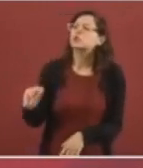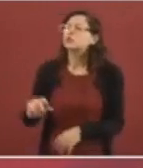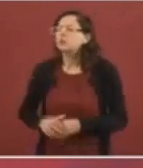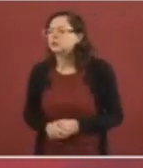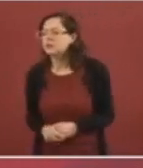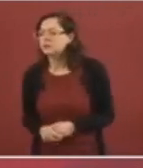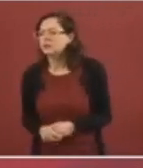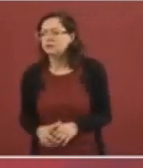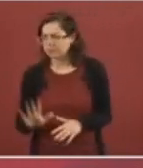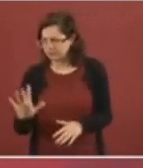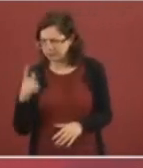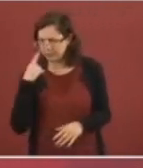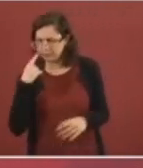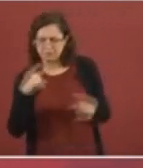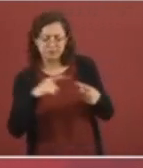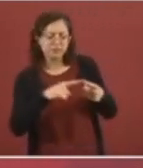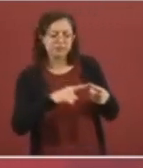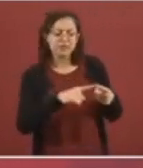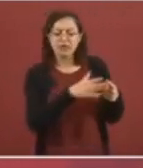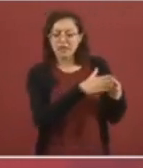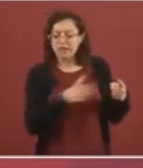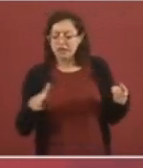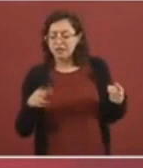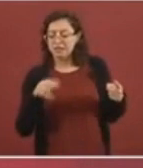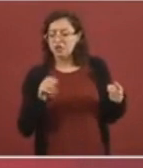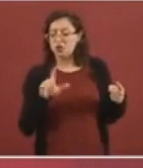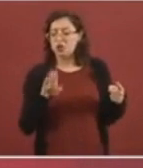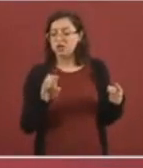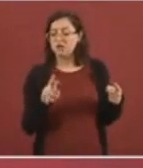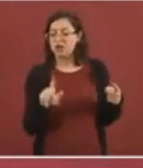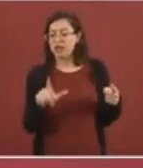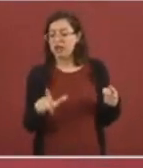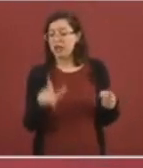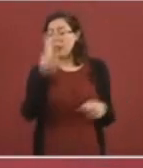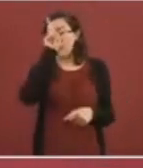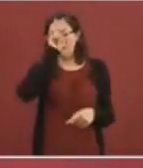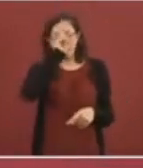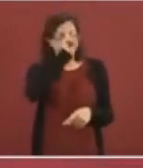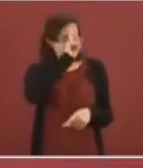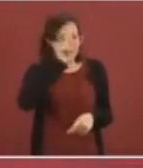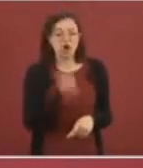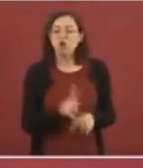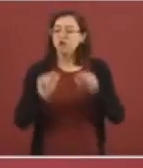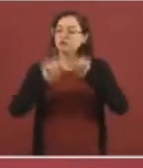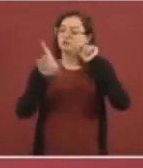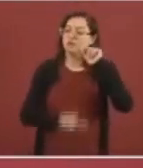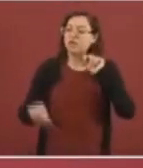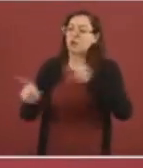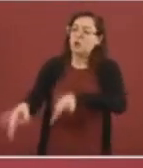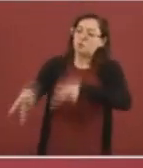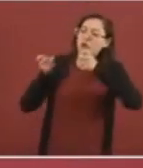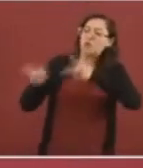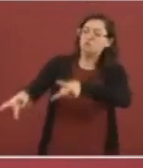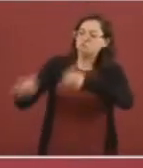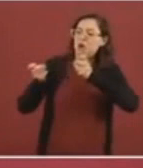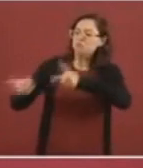de que en el periodo neoliberal ha sido cuando más se ha saqueado a México en